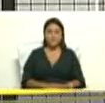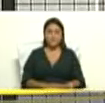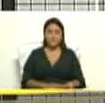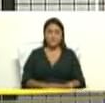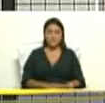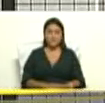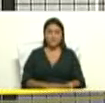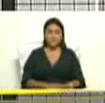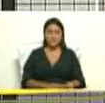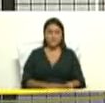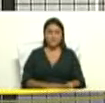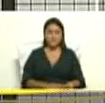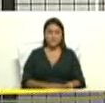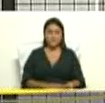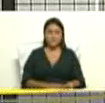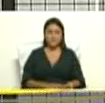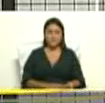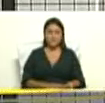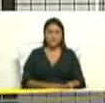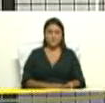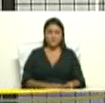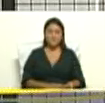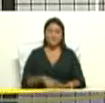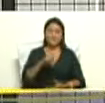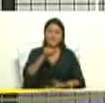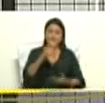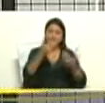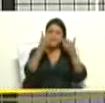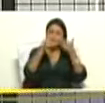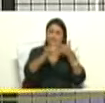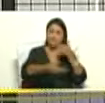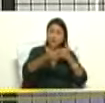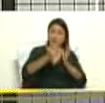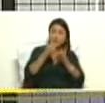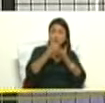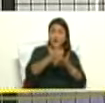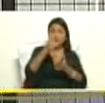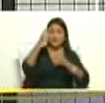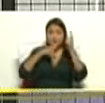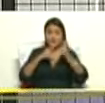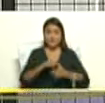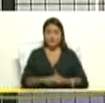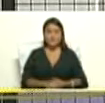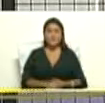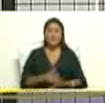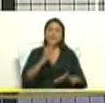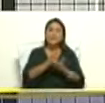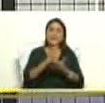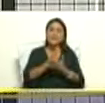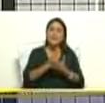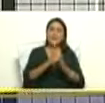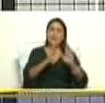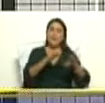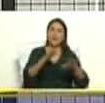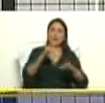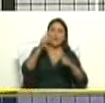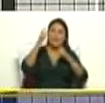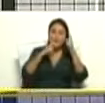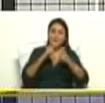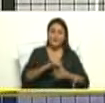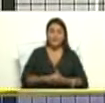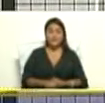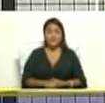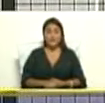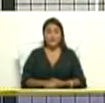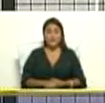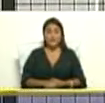consejos que ese día nos dio fueron determinantes para ayudar a Chávez ayuden siempre al comandante Chávez nos dijo nunca